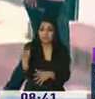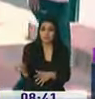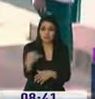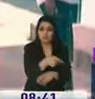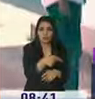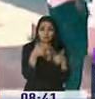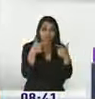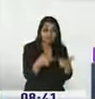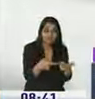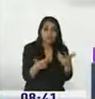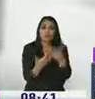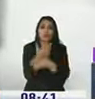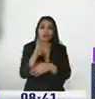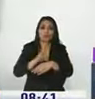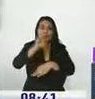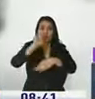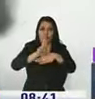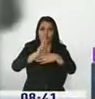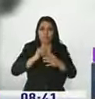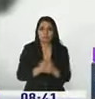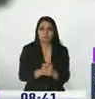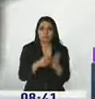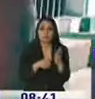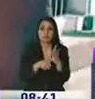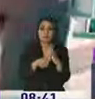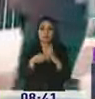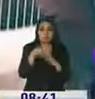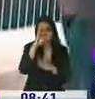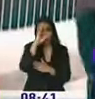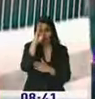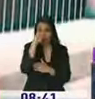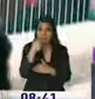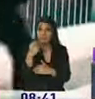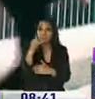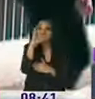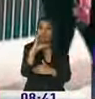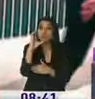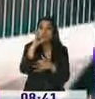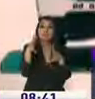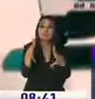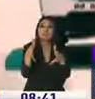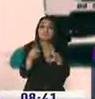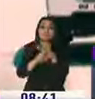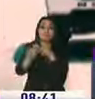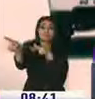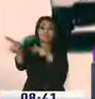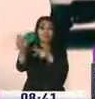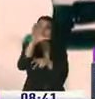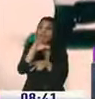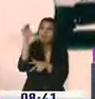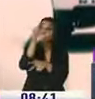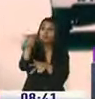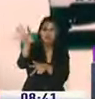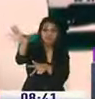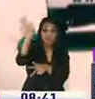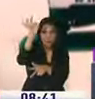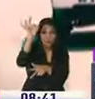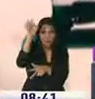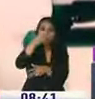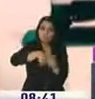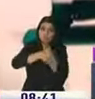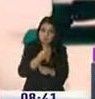nuevo rector. Entre tanto, el Ministerio del Interior ofreció una recompensa económica a quien proporcione información del paradero de uno de los